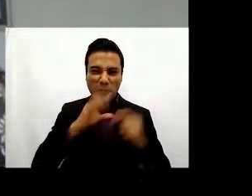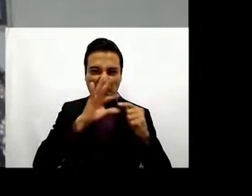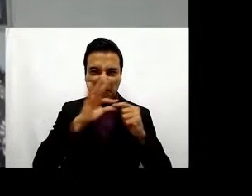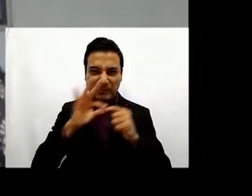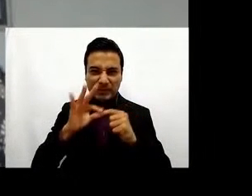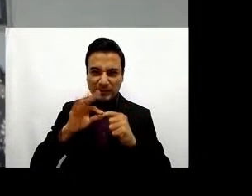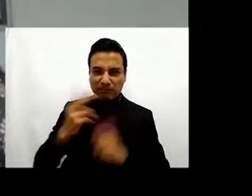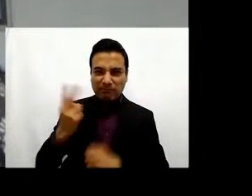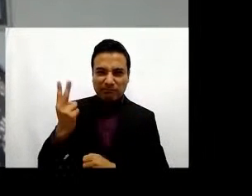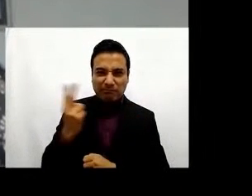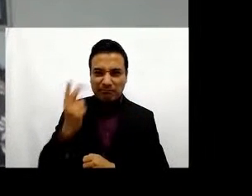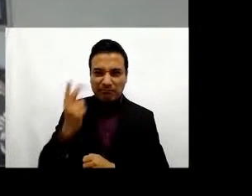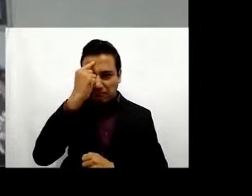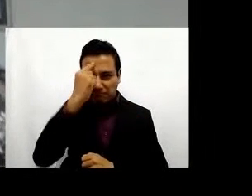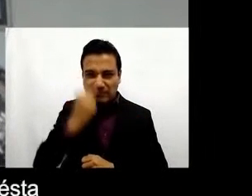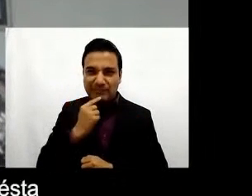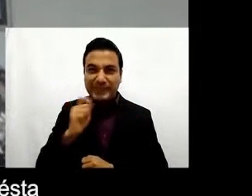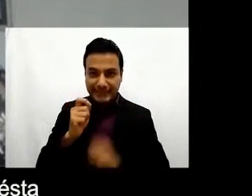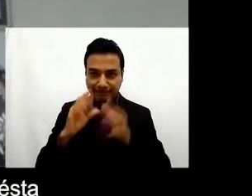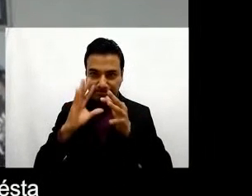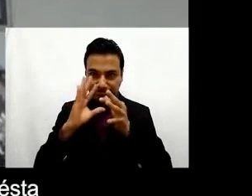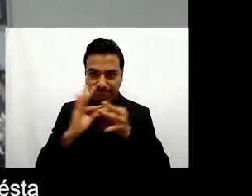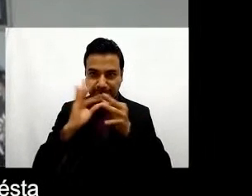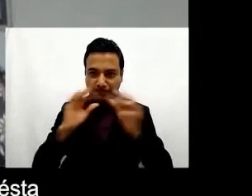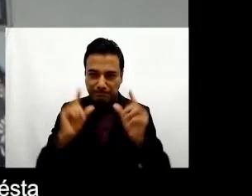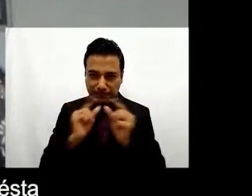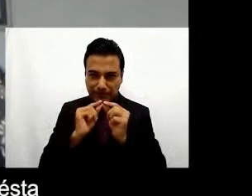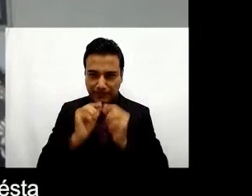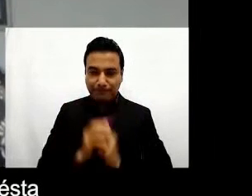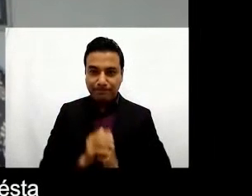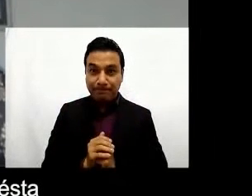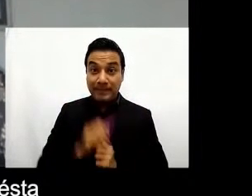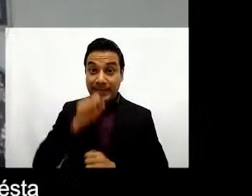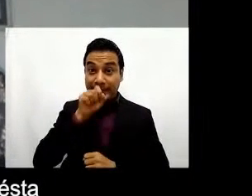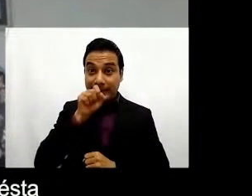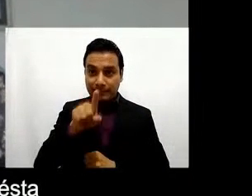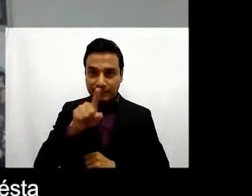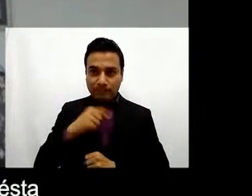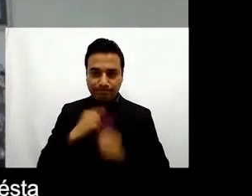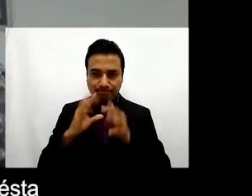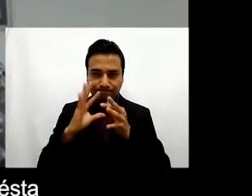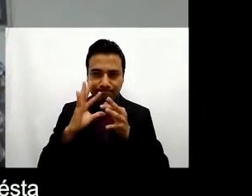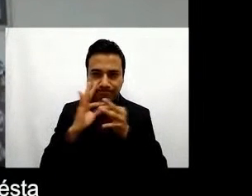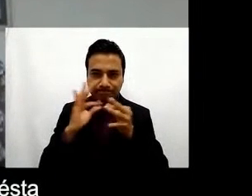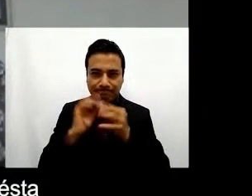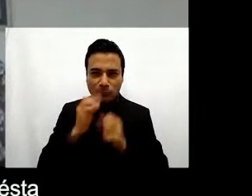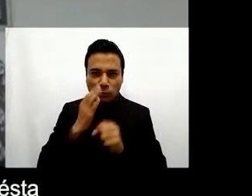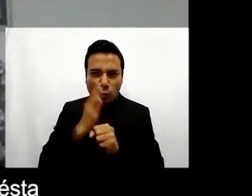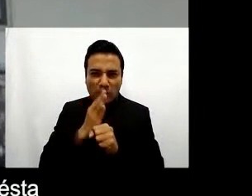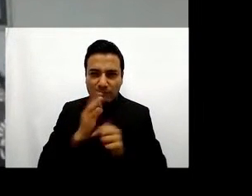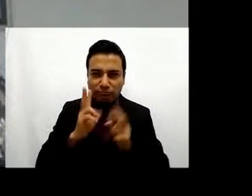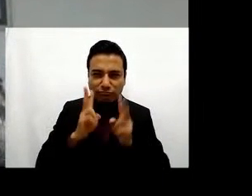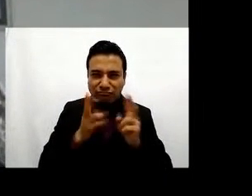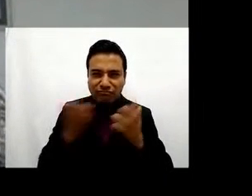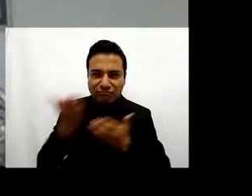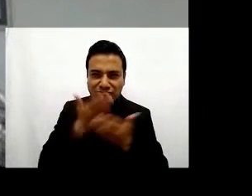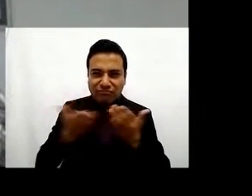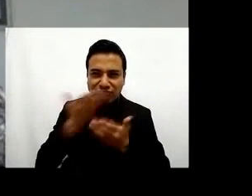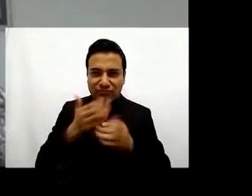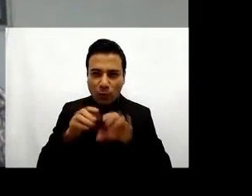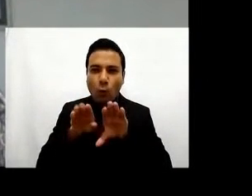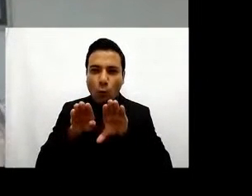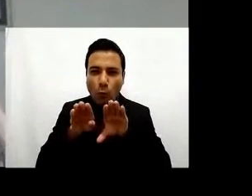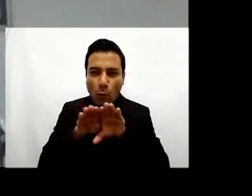su trayectoria muy breve. También platicaré cuál va a ser la dinámica de esta conversación con algunas preguntas